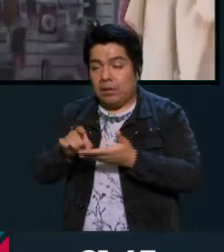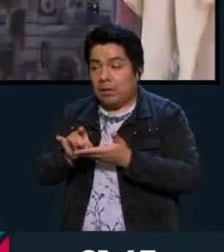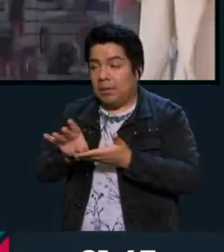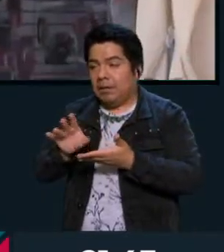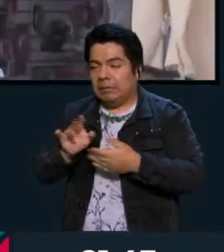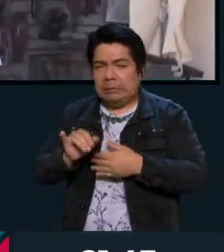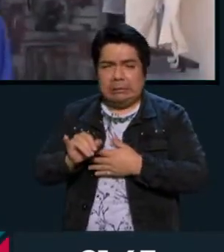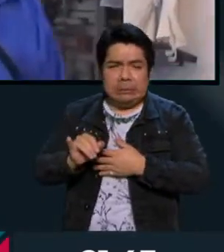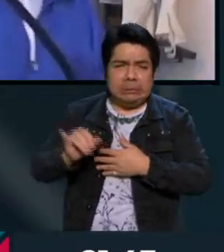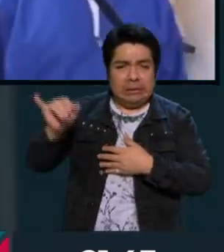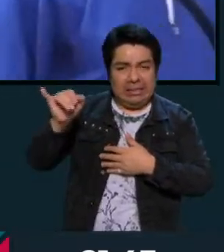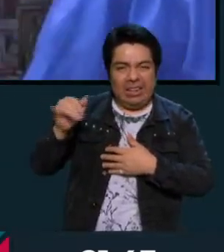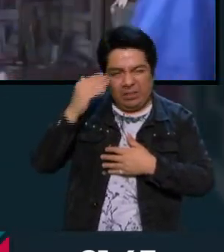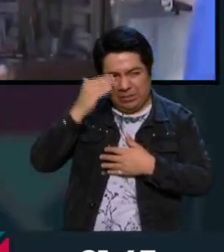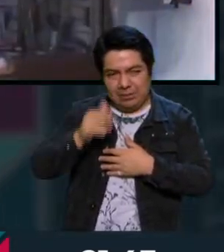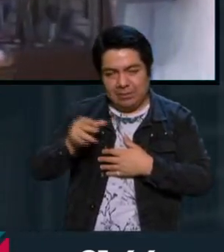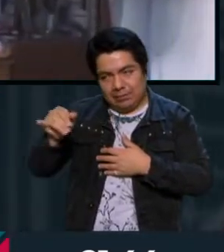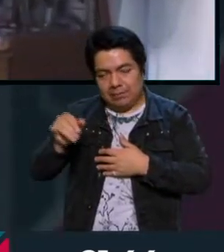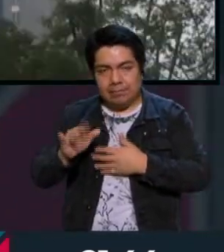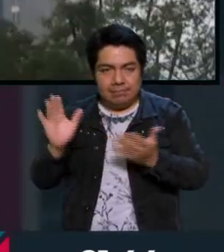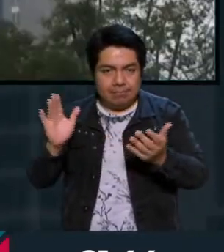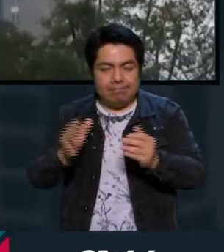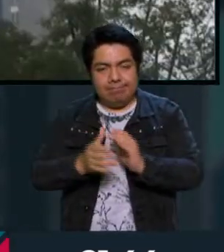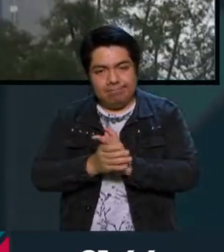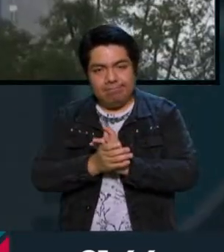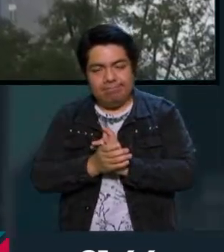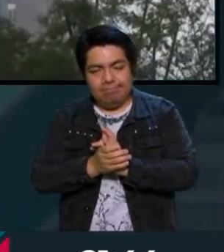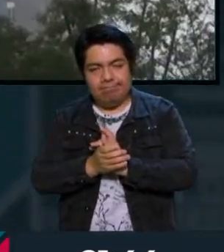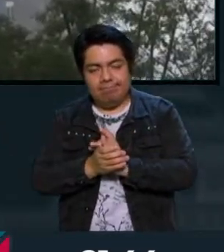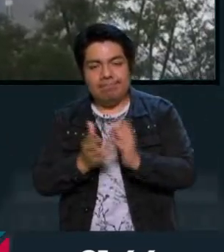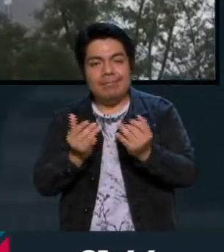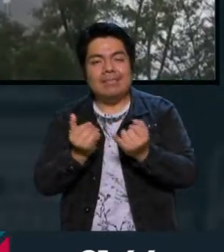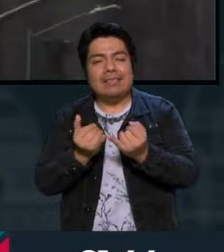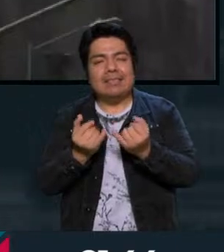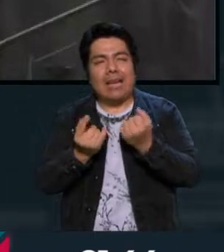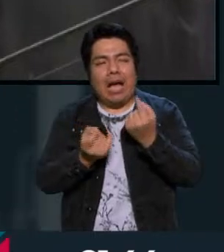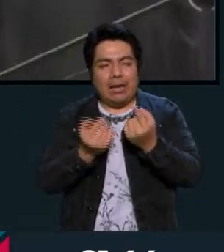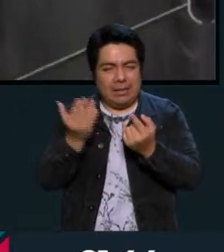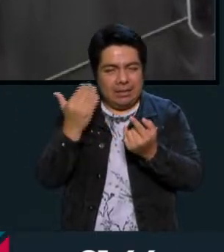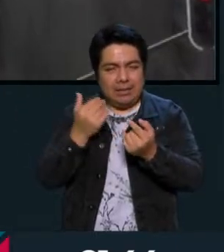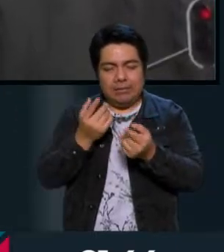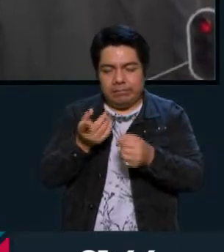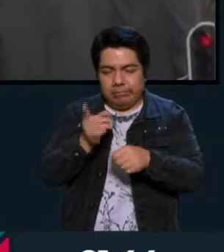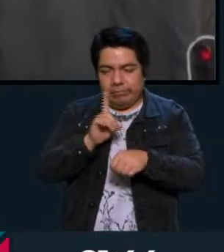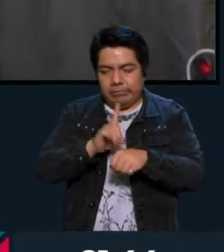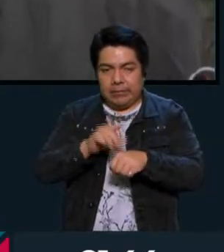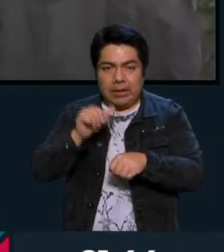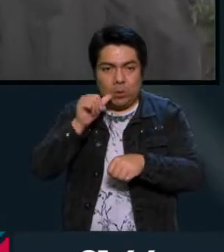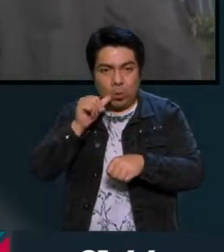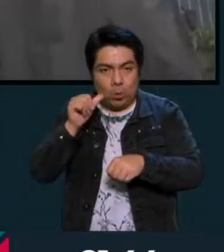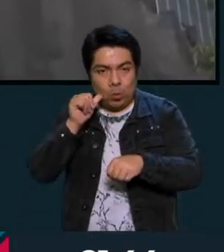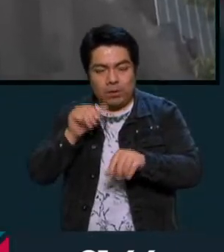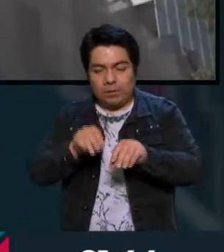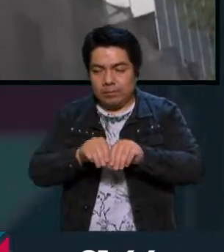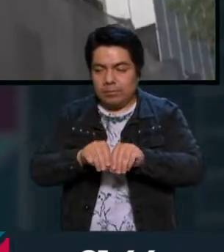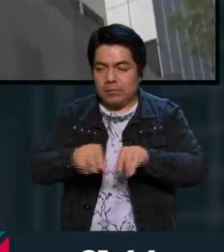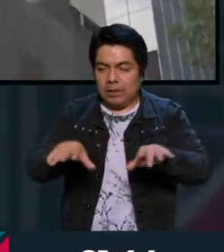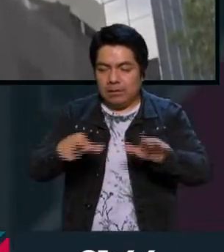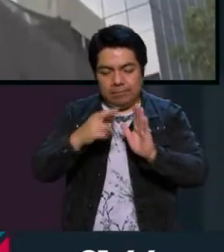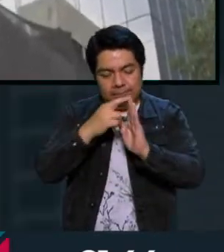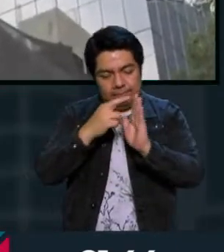zona conurbada. Como lo hemos dicho en estos días, lo dijimos ayer en la presentación de las